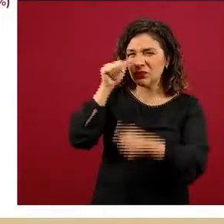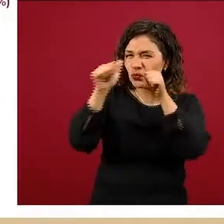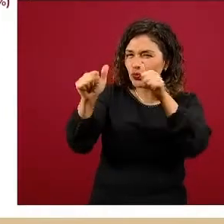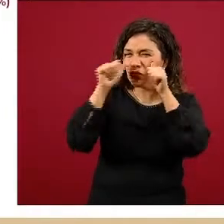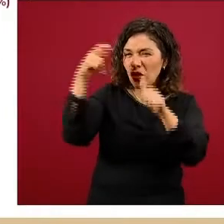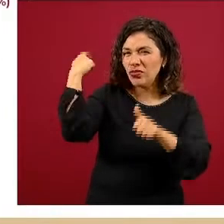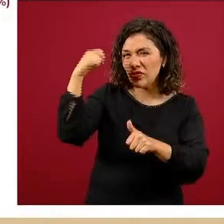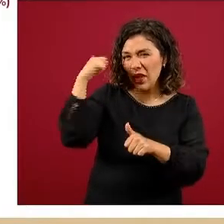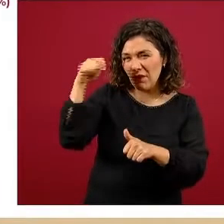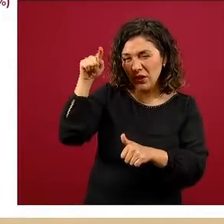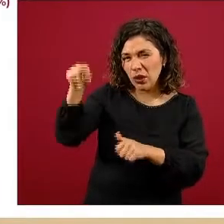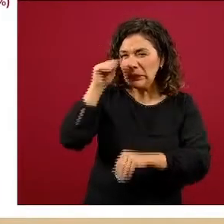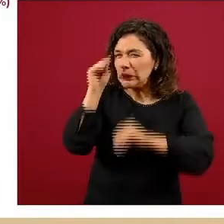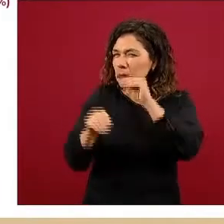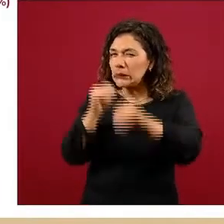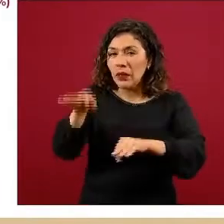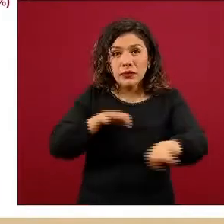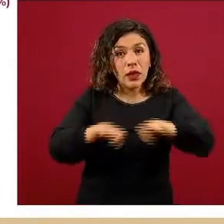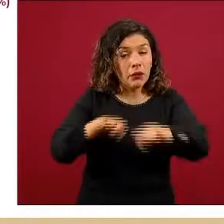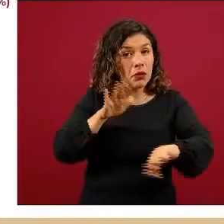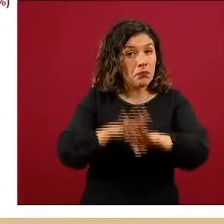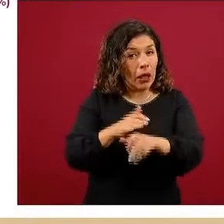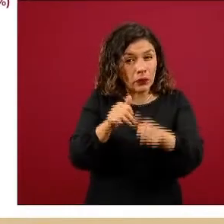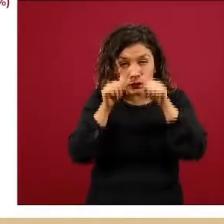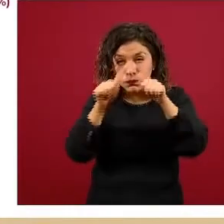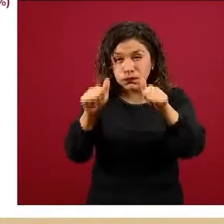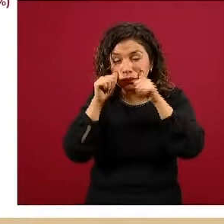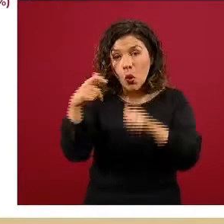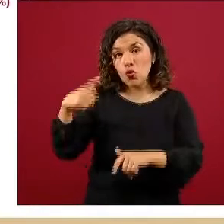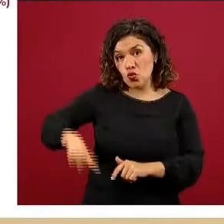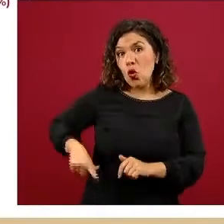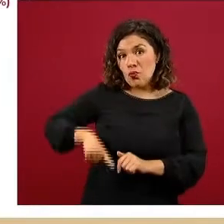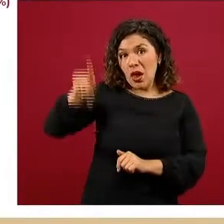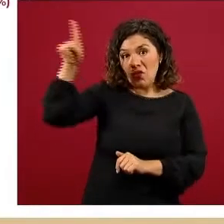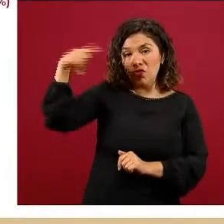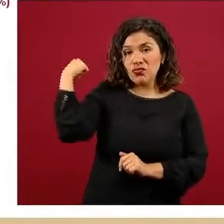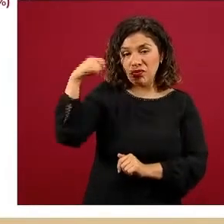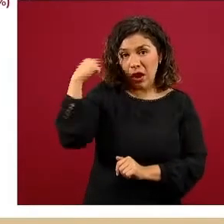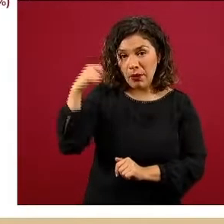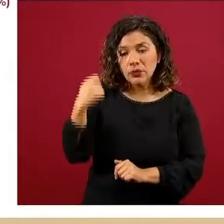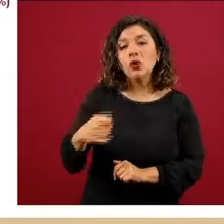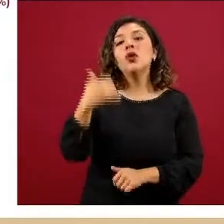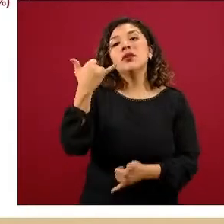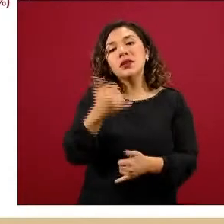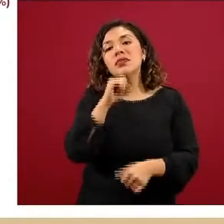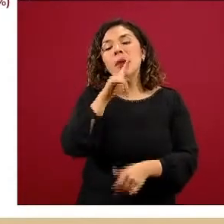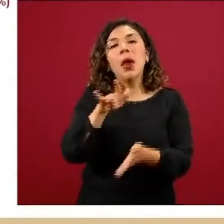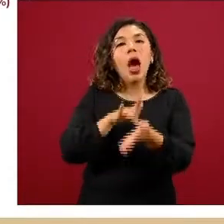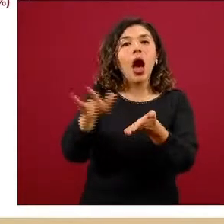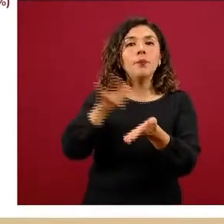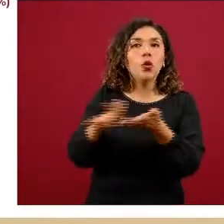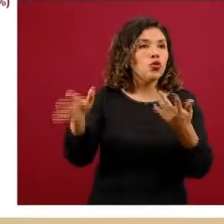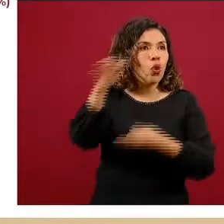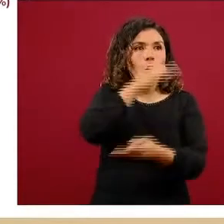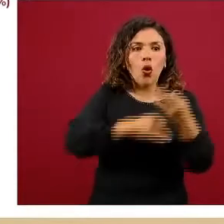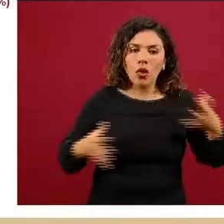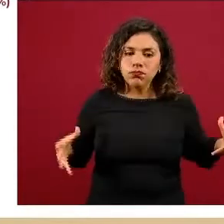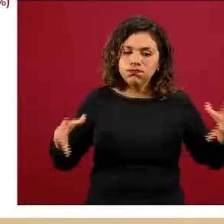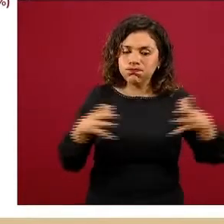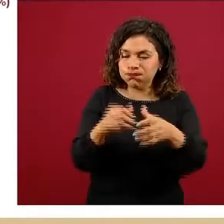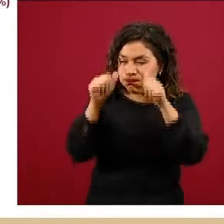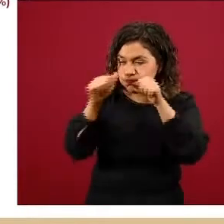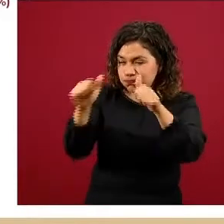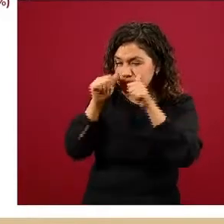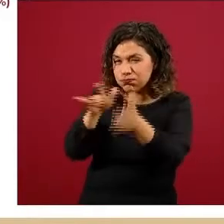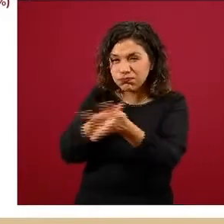en mucho por el trabajo muy dedicado que hizo el gobierno de Tabasco y luego el apoyo que brindamos todas las instituciones de